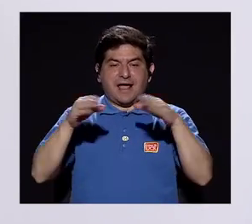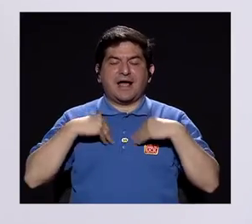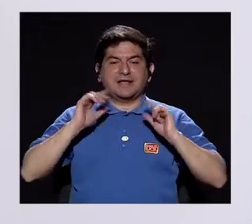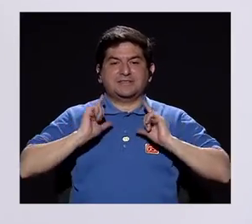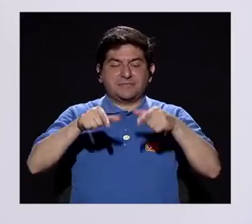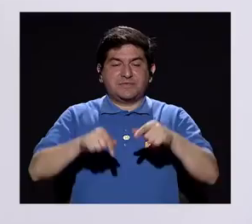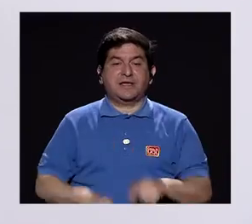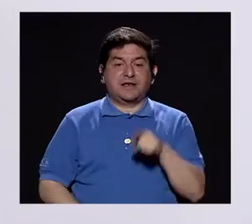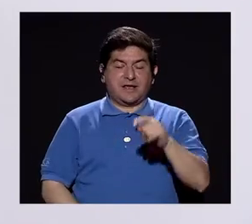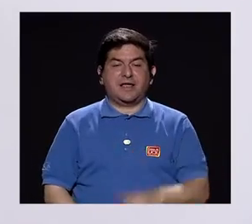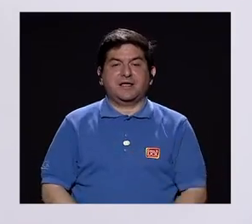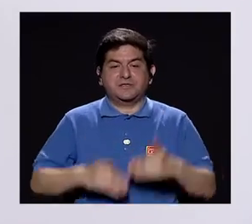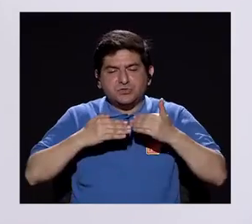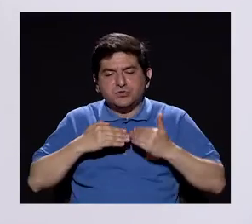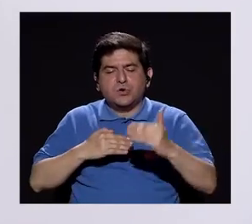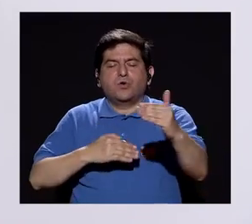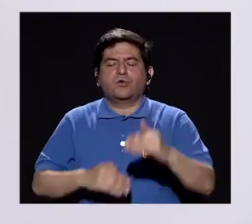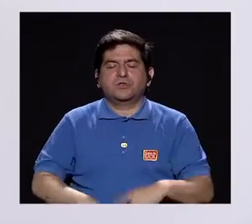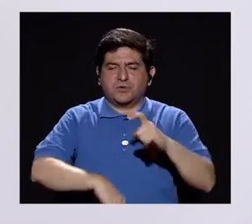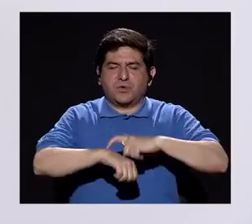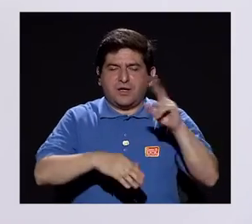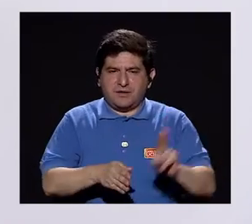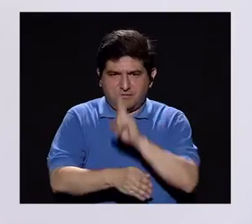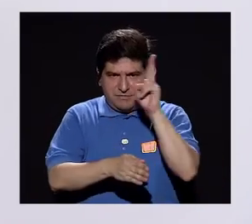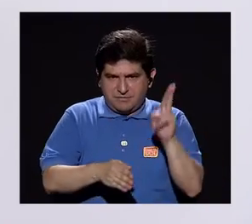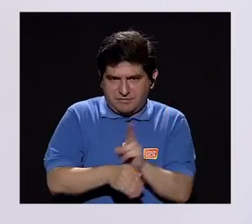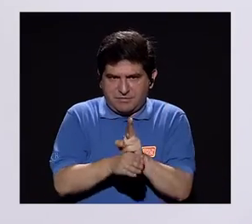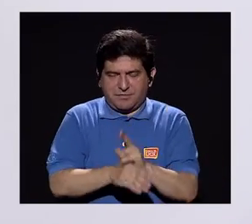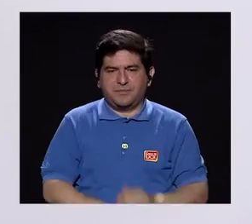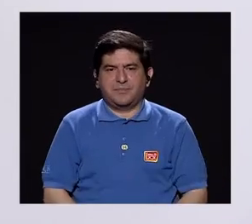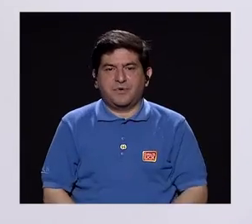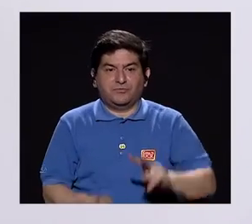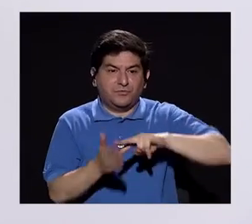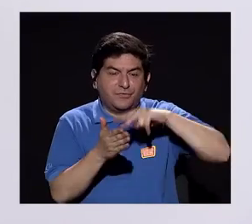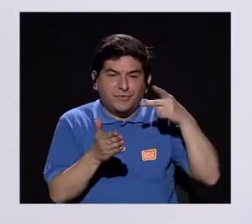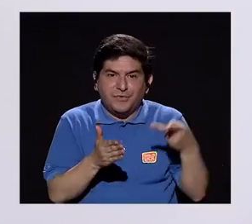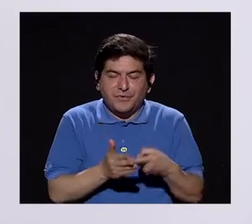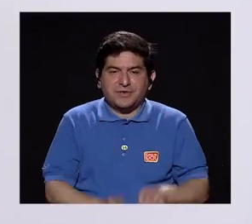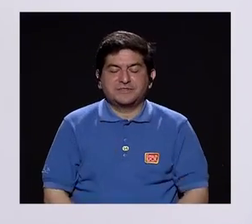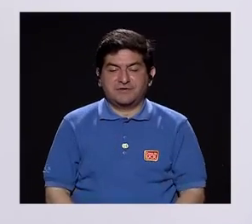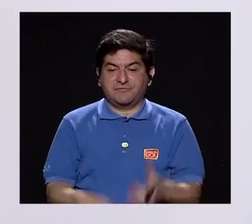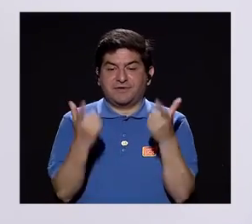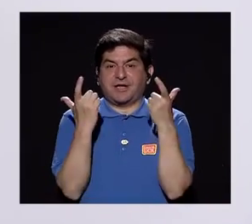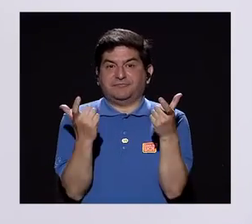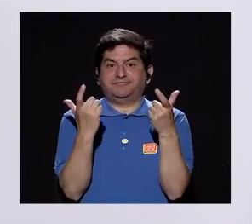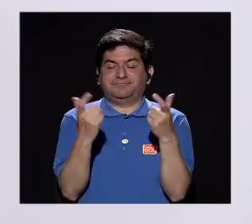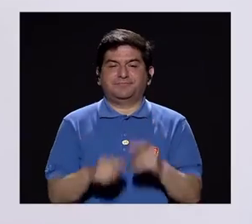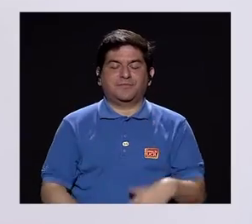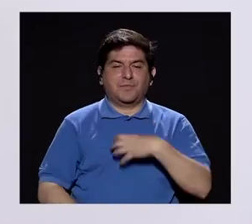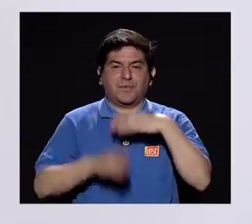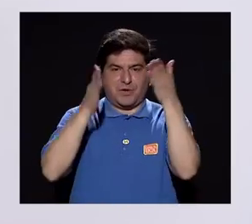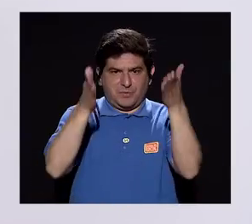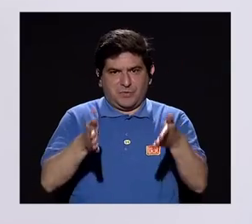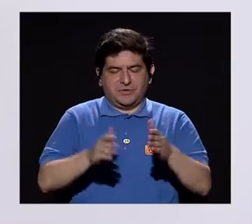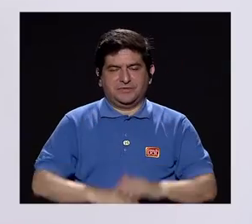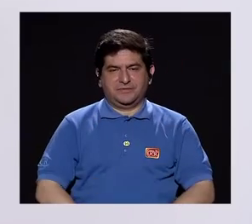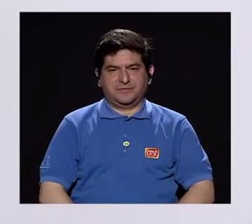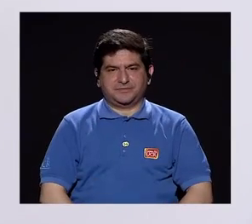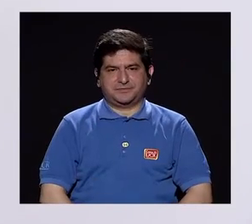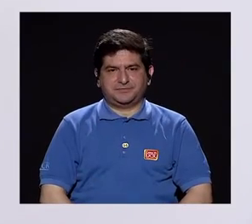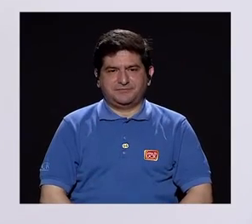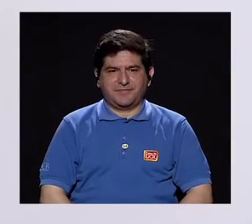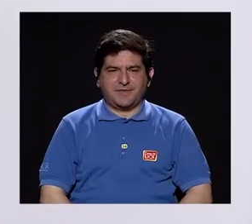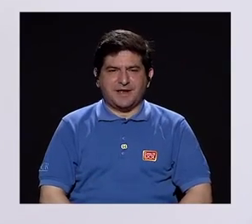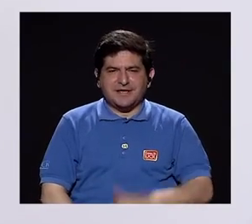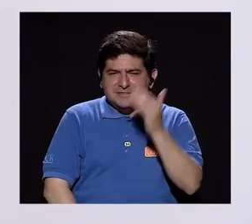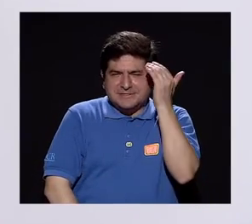eso alarga la vida útil del relleno y por supuesto es más lucrativo para el dueño del bei entonces algo